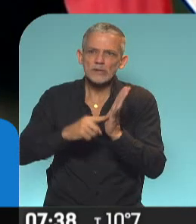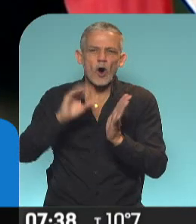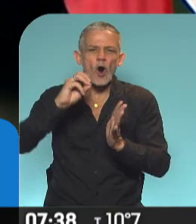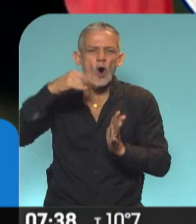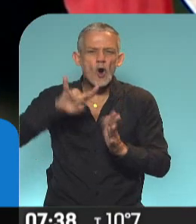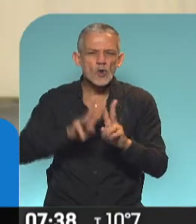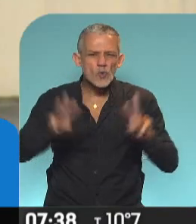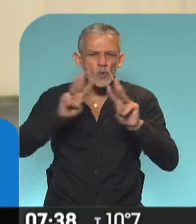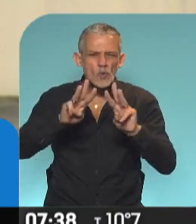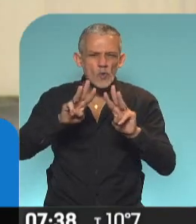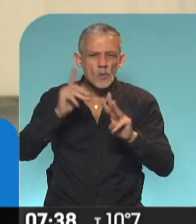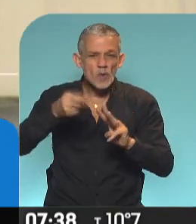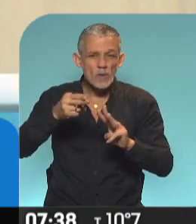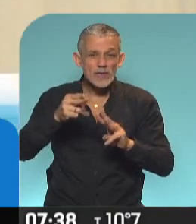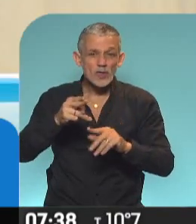Unidas, en las que Israel